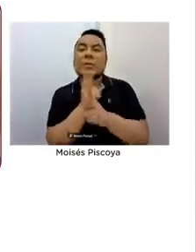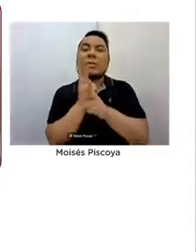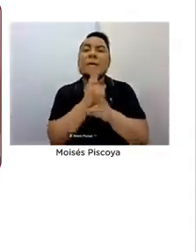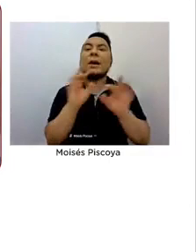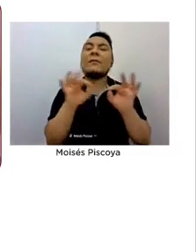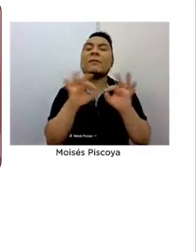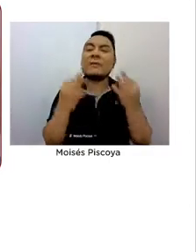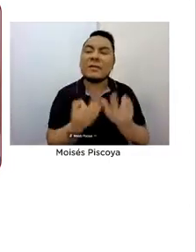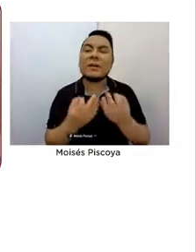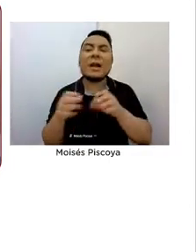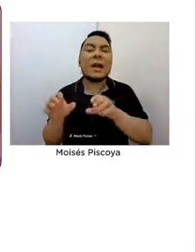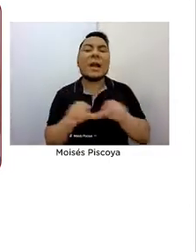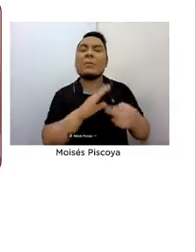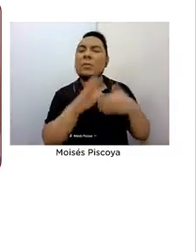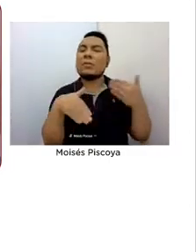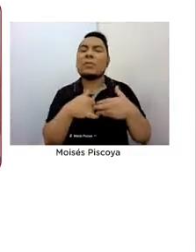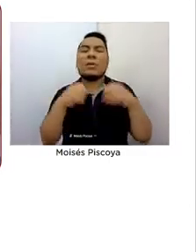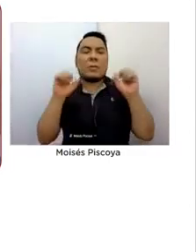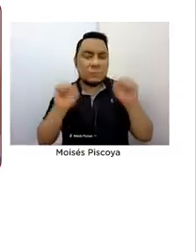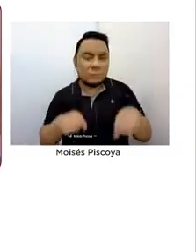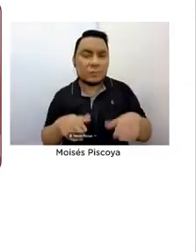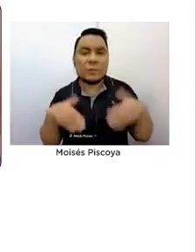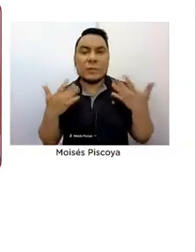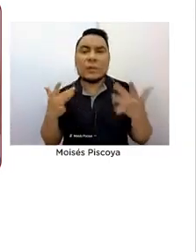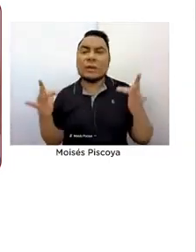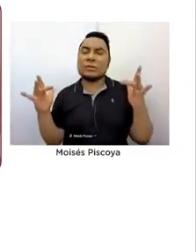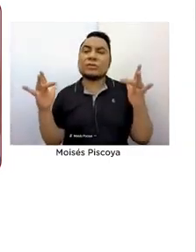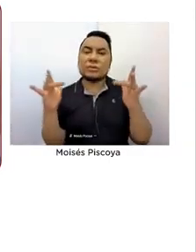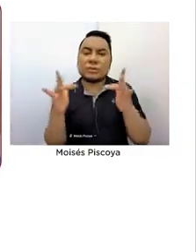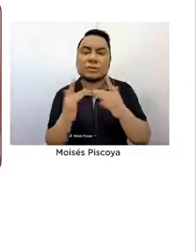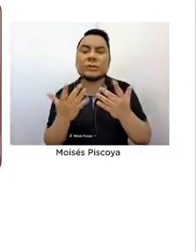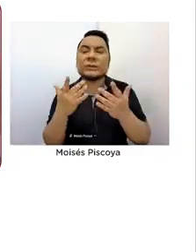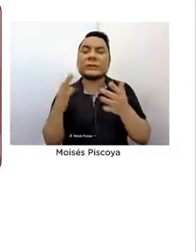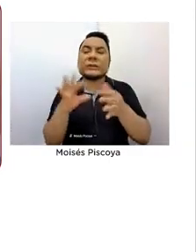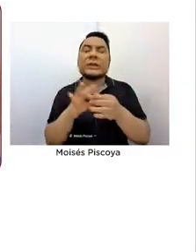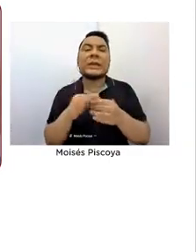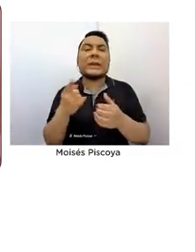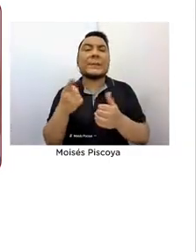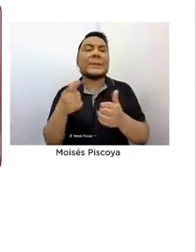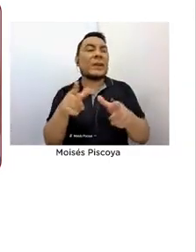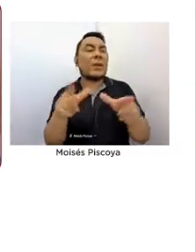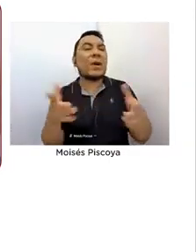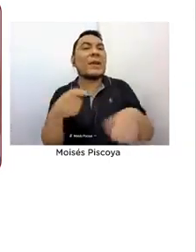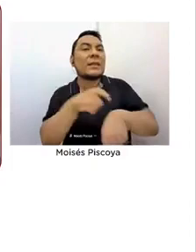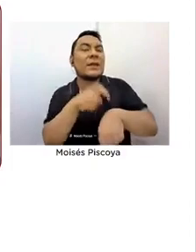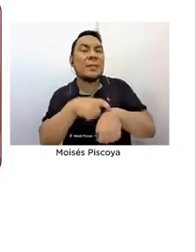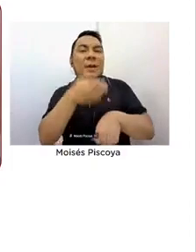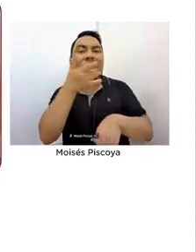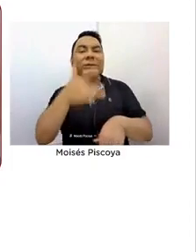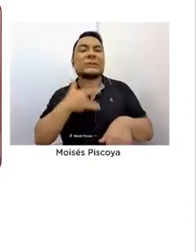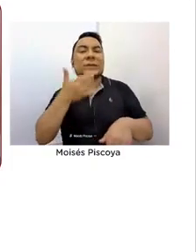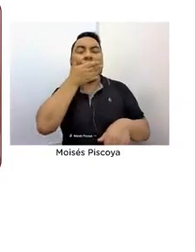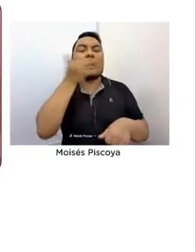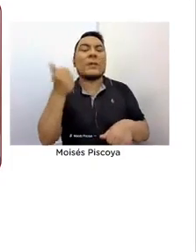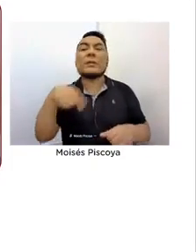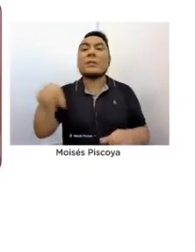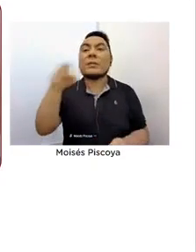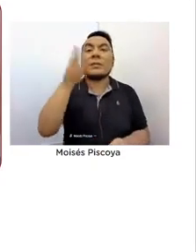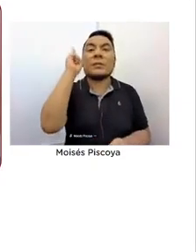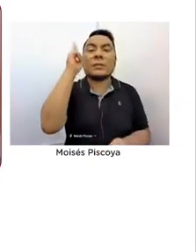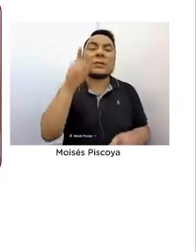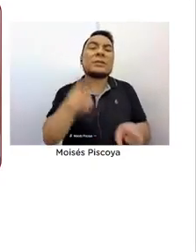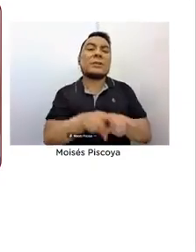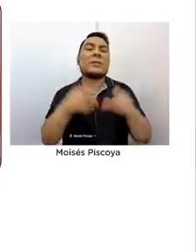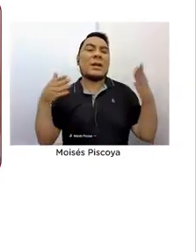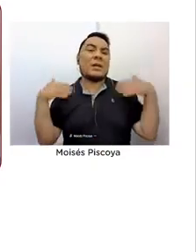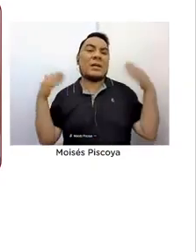que hagamos todo lo posible por encontrar espacios para sentirnos mejor. Los maestros también somos alegres.